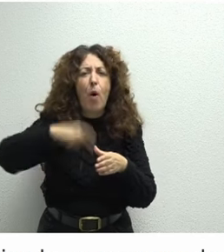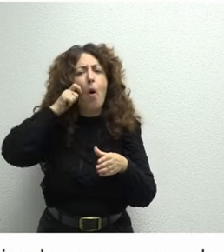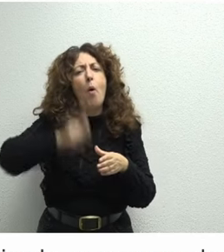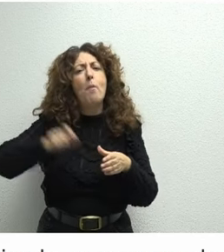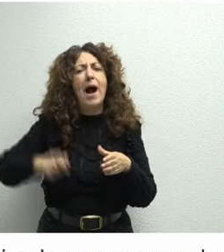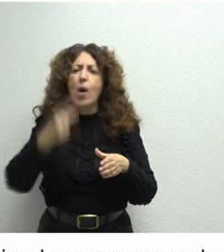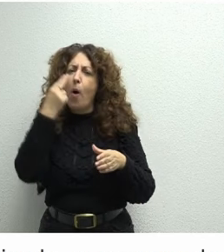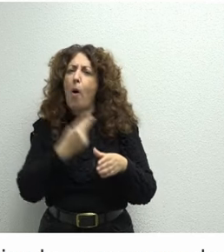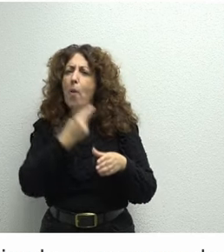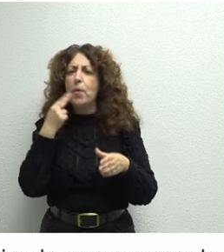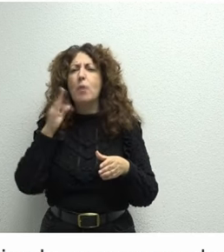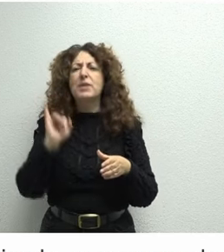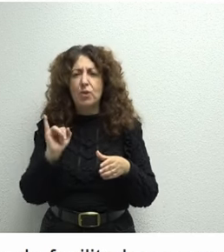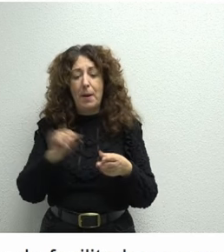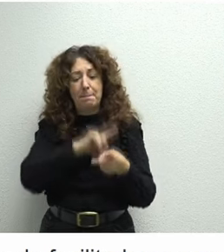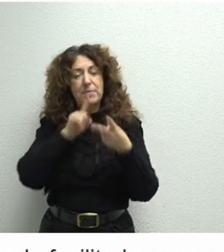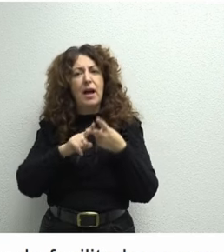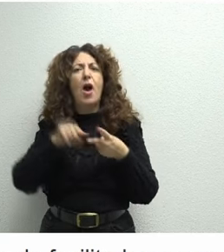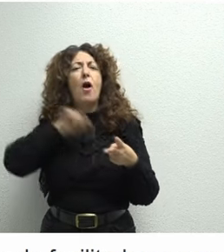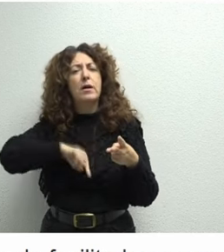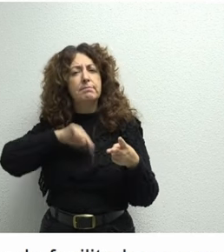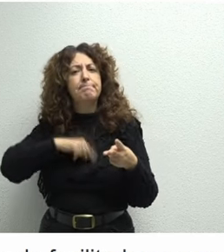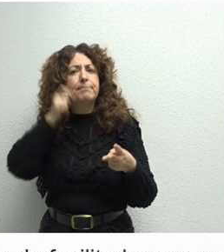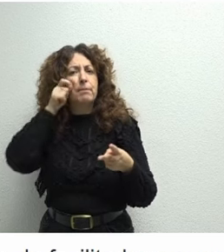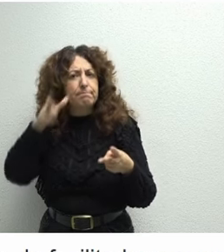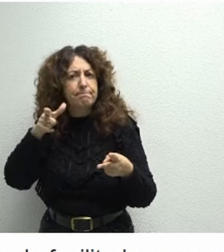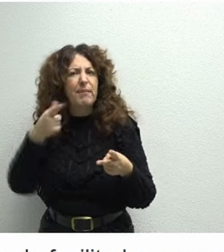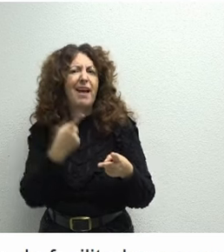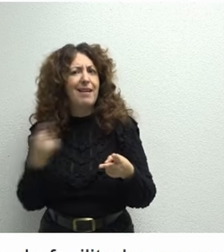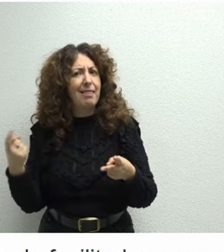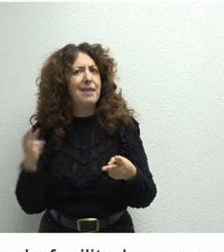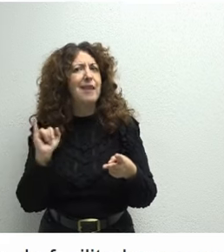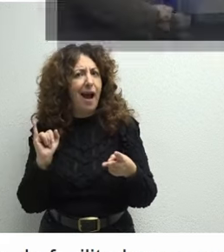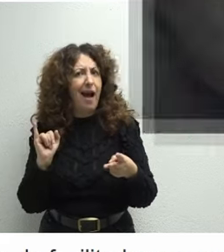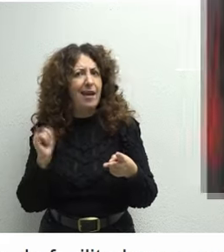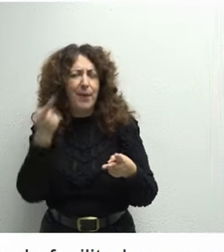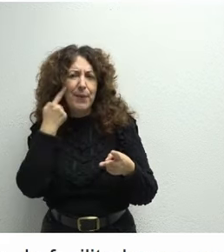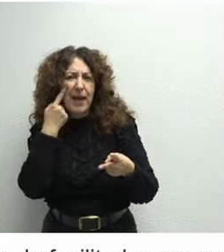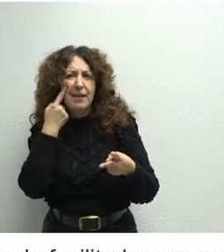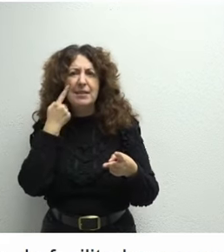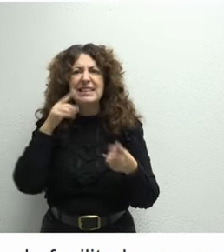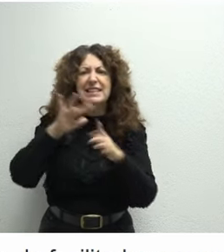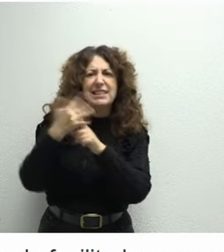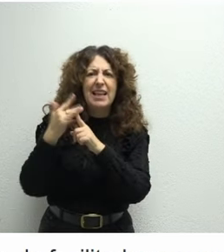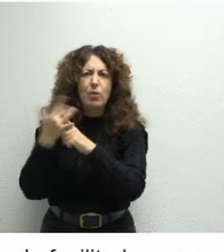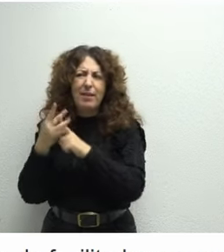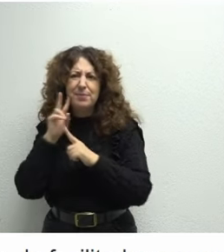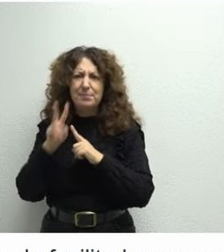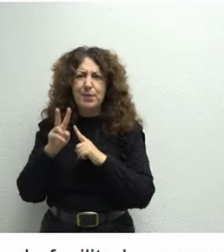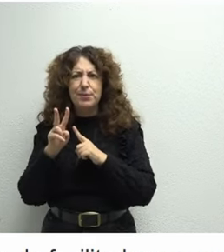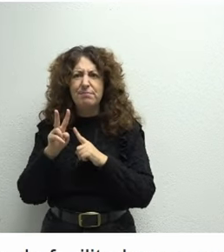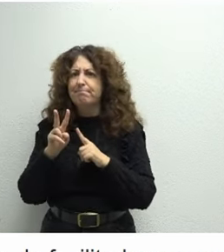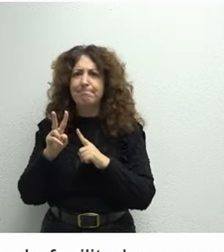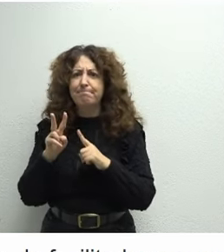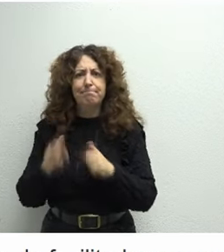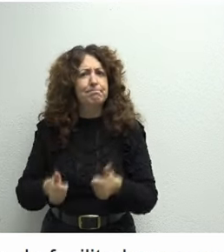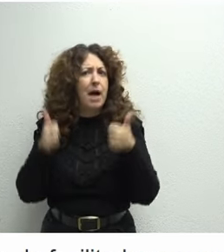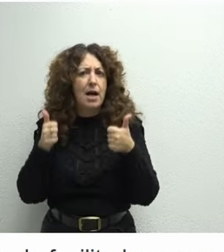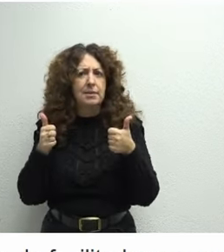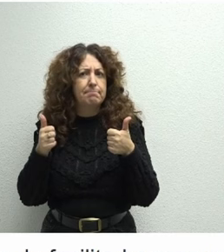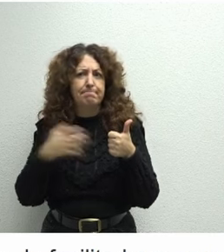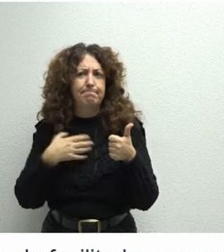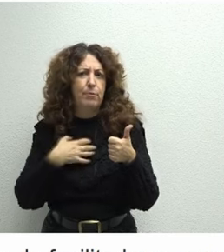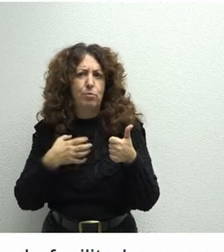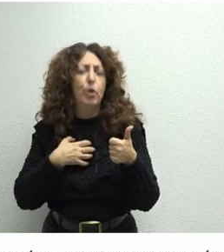repetido la idea de que tiene que haber conciencia de la necesidad No de eh Buscar respuestas a situaciones que consideráis que ya no se pueden tolerar no